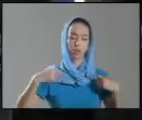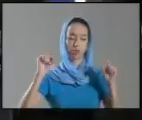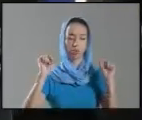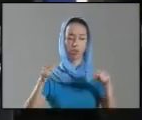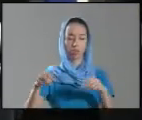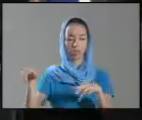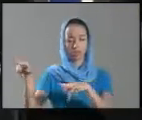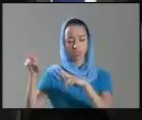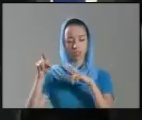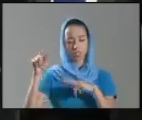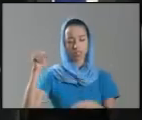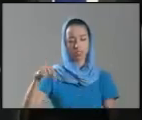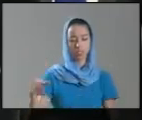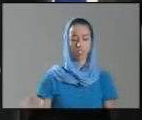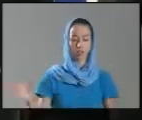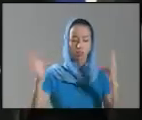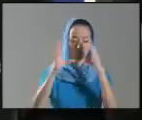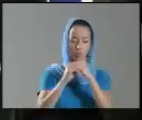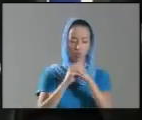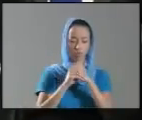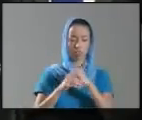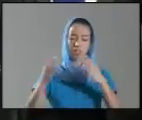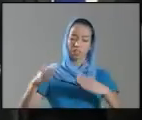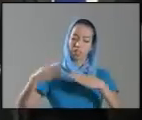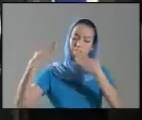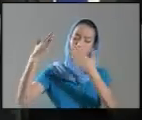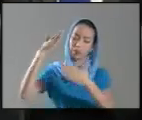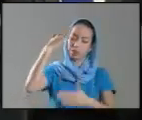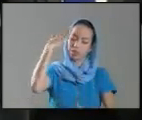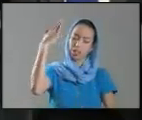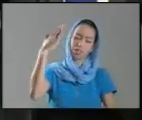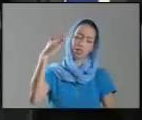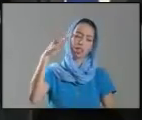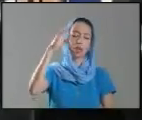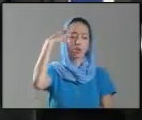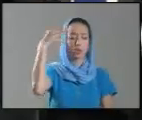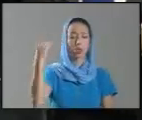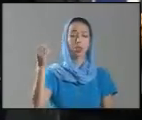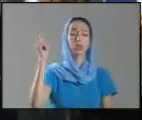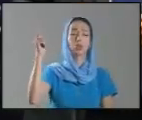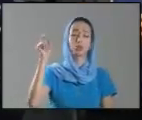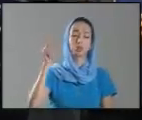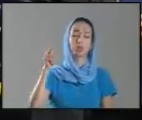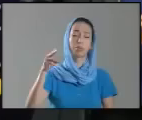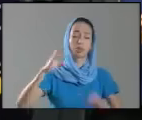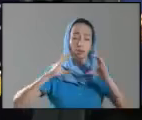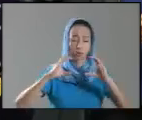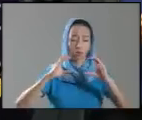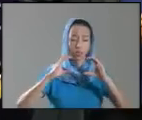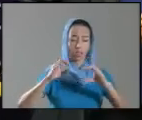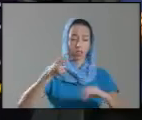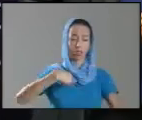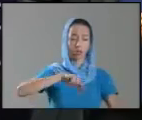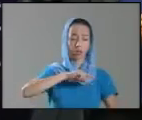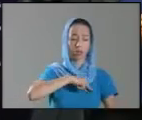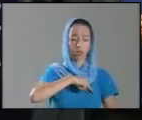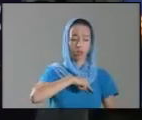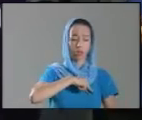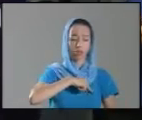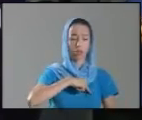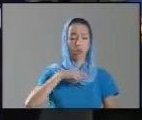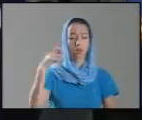este momento, este tiempo de bendición, Señor, el cual hemos podido recibir en esta noche.